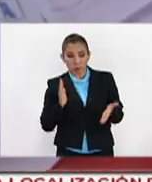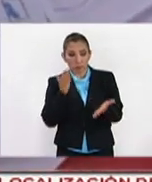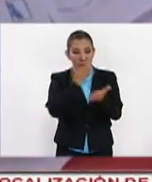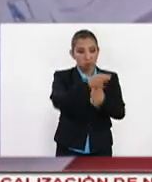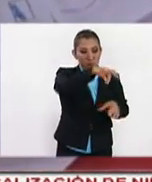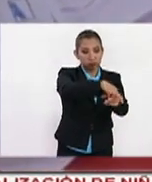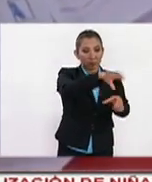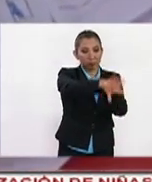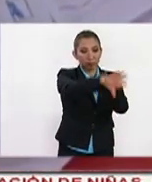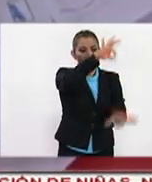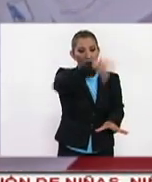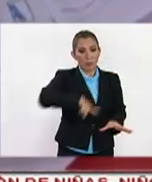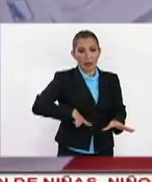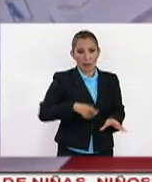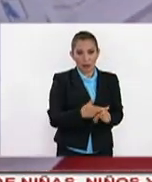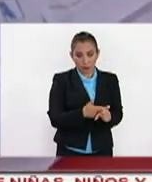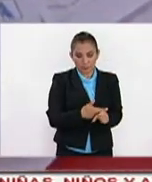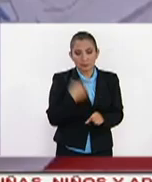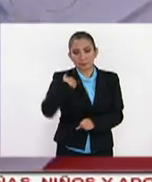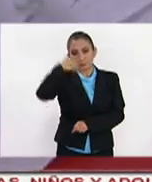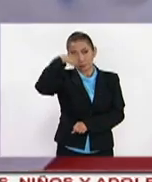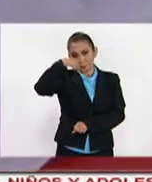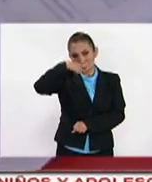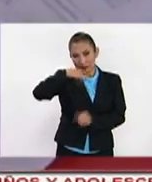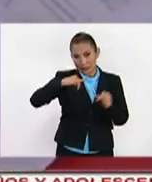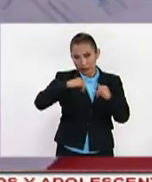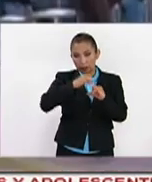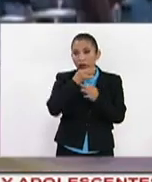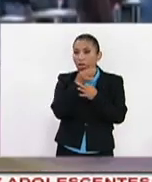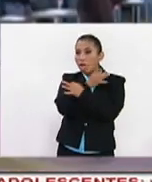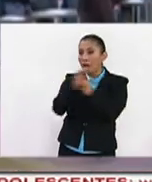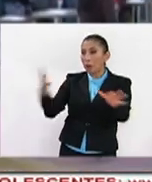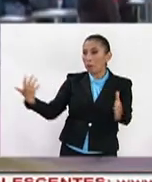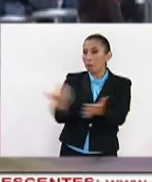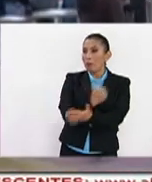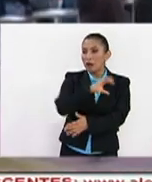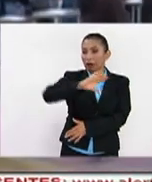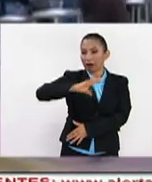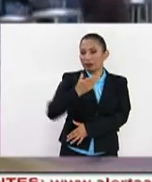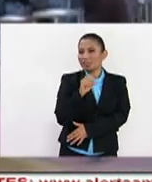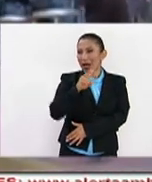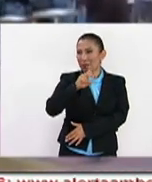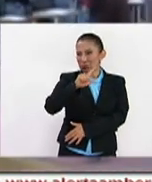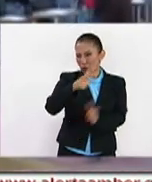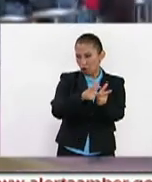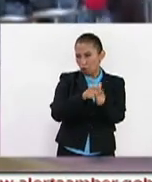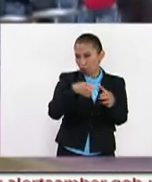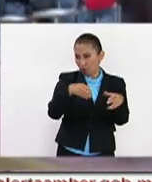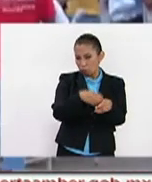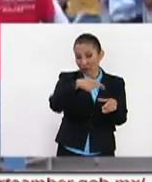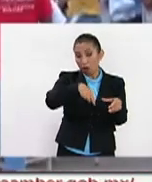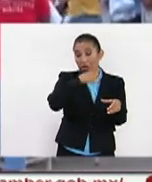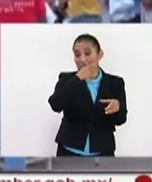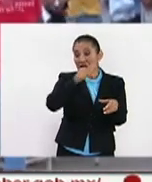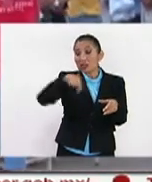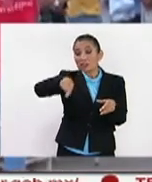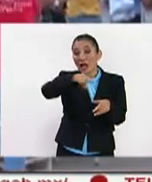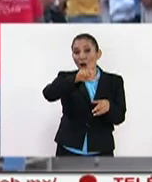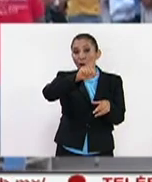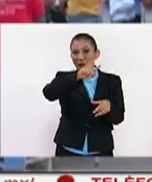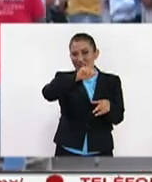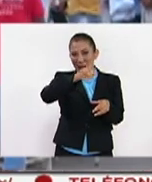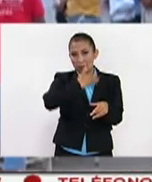las urnas para elegir gobernador. Durante la noche el instituto anunció una amplia victoria del chavismo en las elecciones. De acuerdo con Tibisay